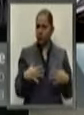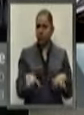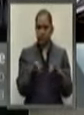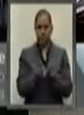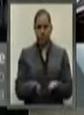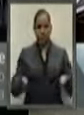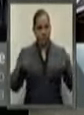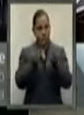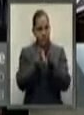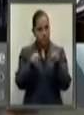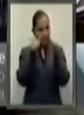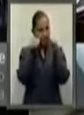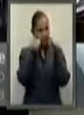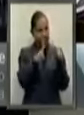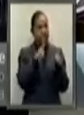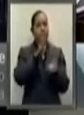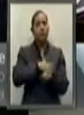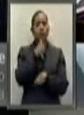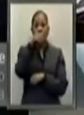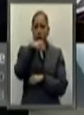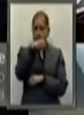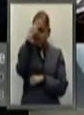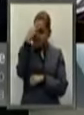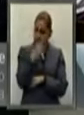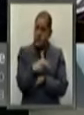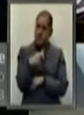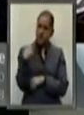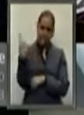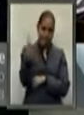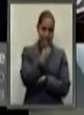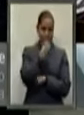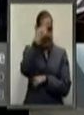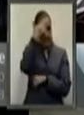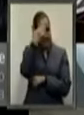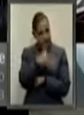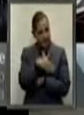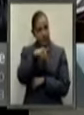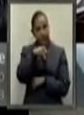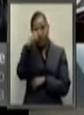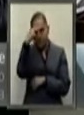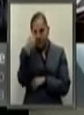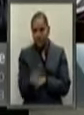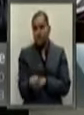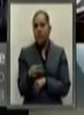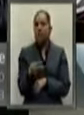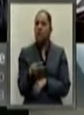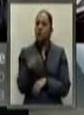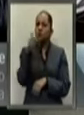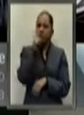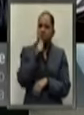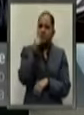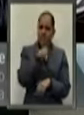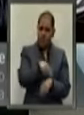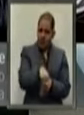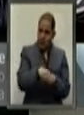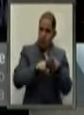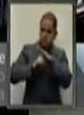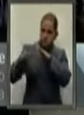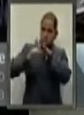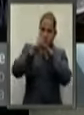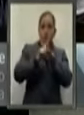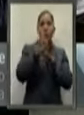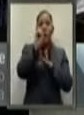de que tradicionalmente México se ha caracterizado por ser un país de origen, tránsito y destino de